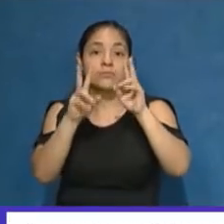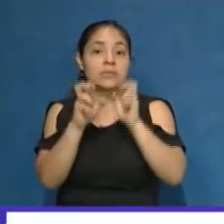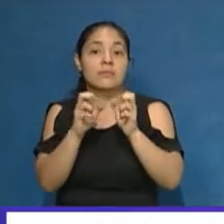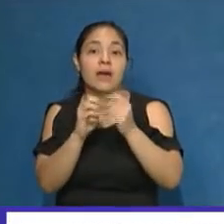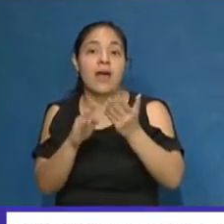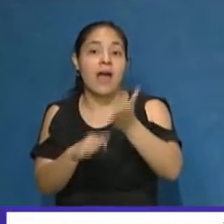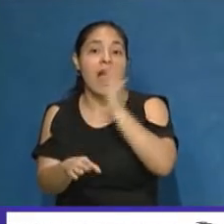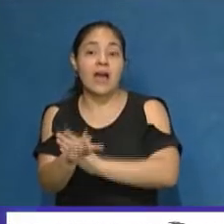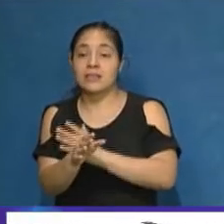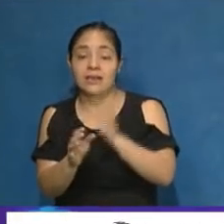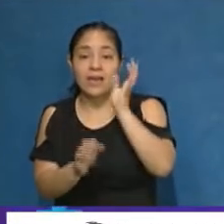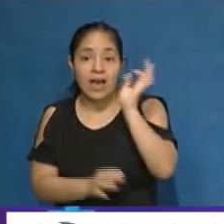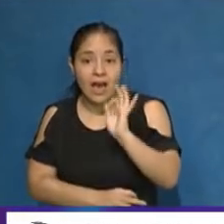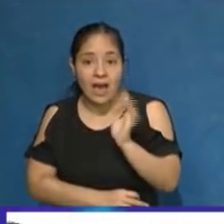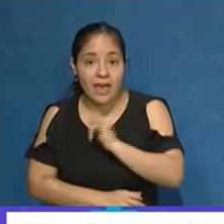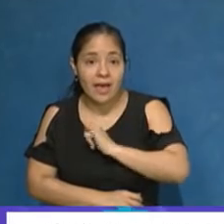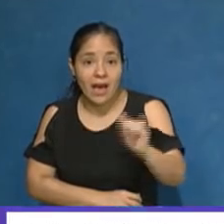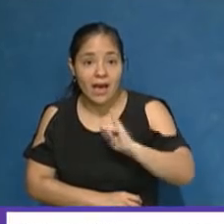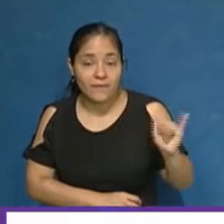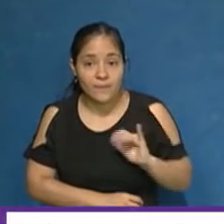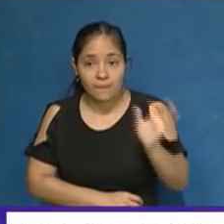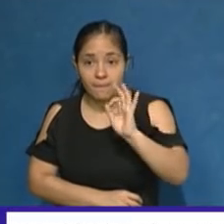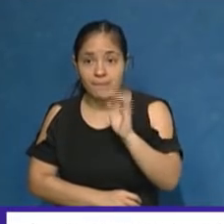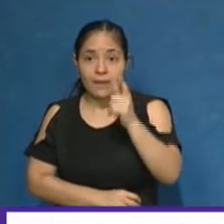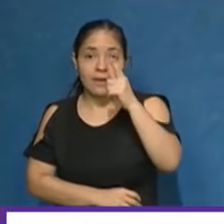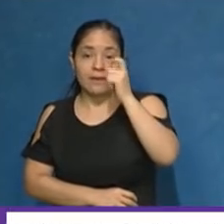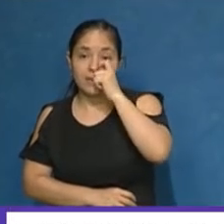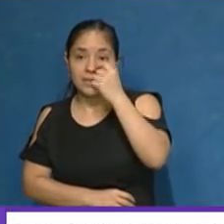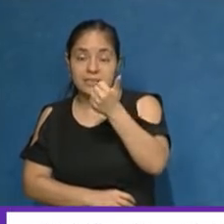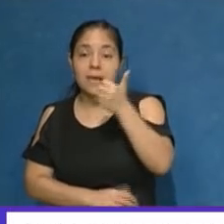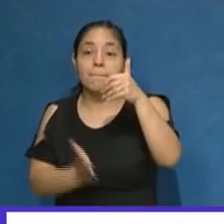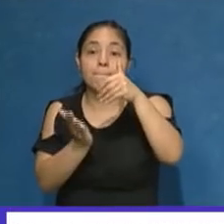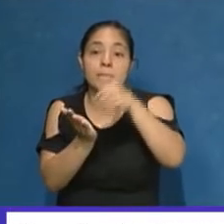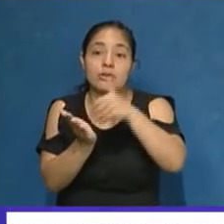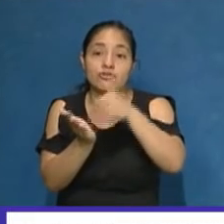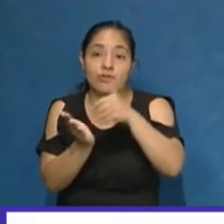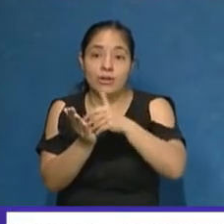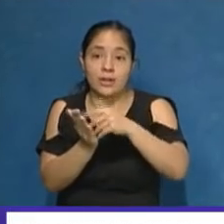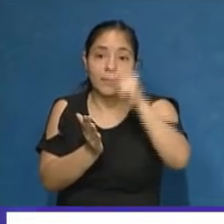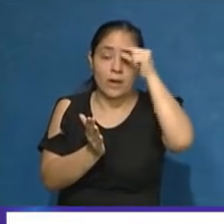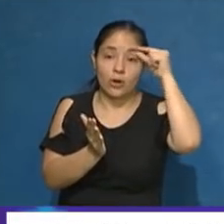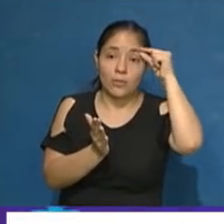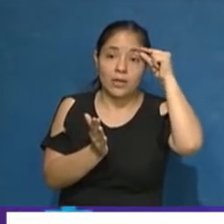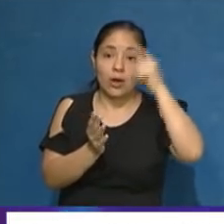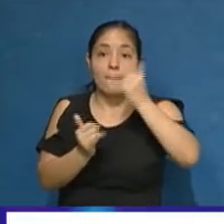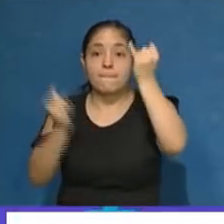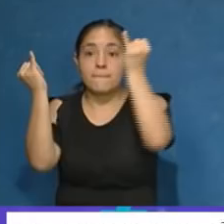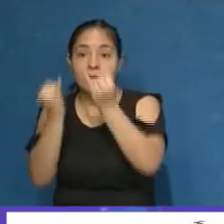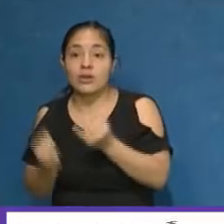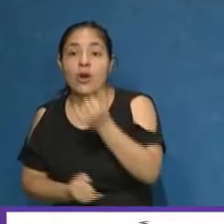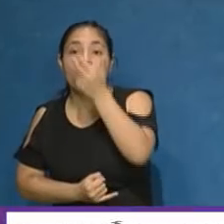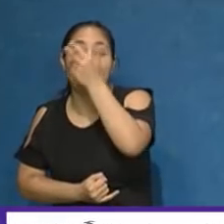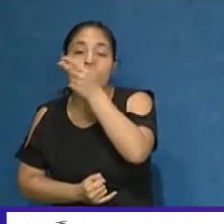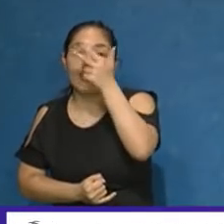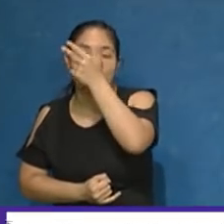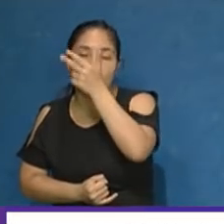a la luz. Cuando ustedes ven que se ha pasado de 26 millones en el último etapa de Paco Pérez a un presupuesto este año de